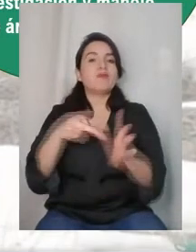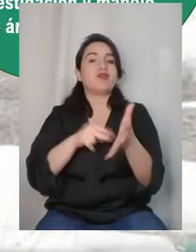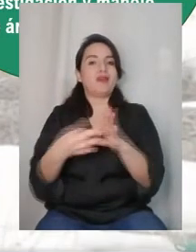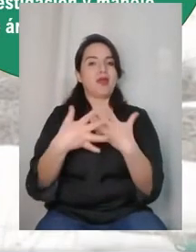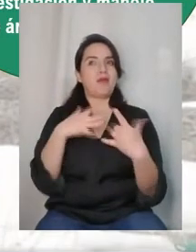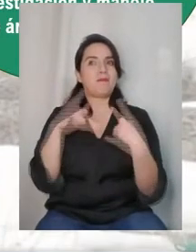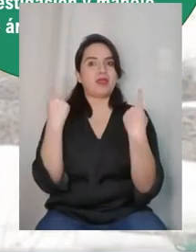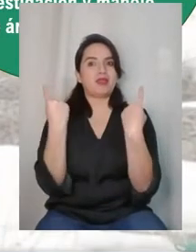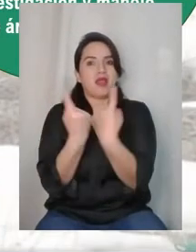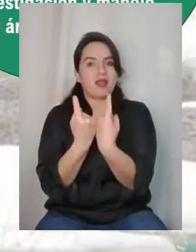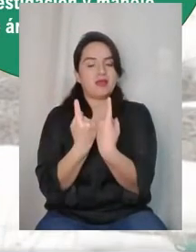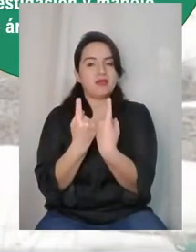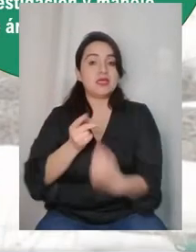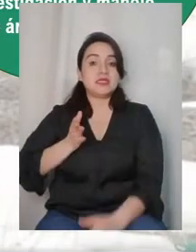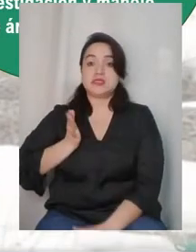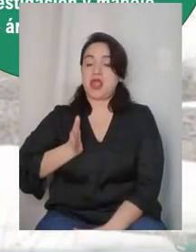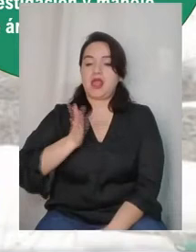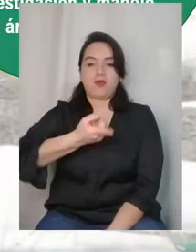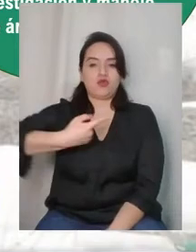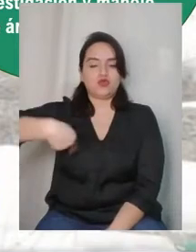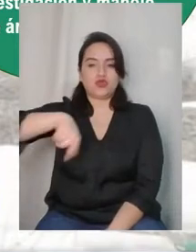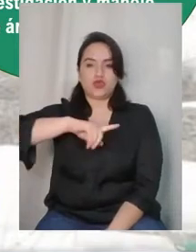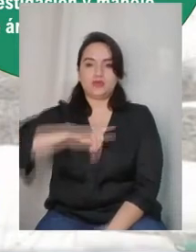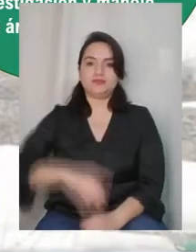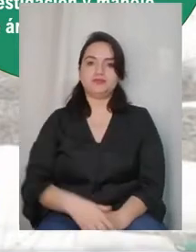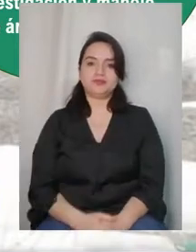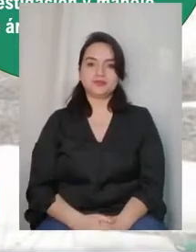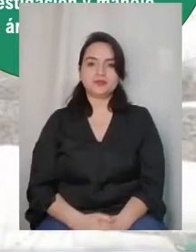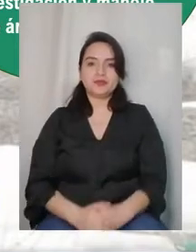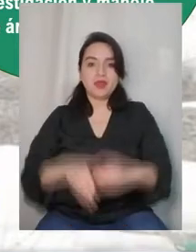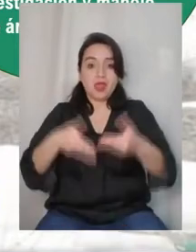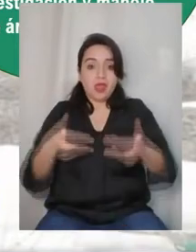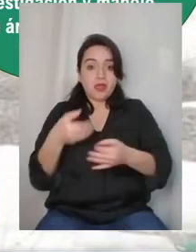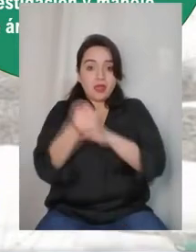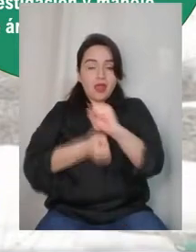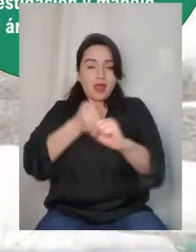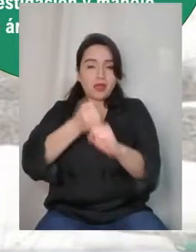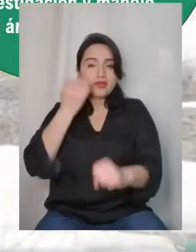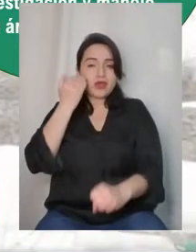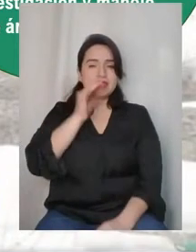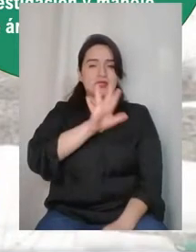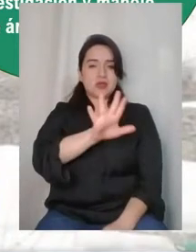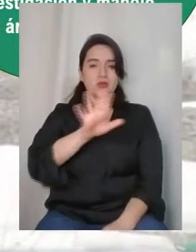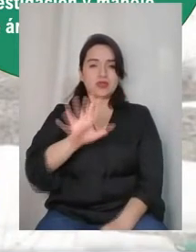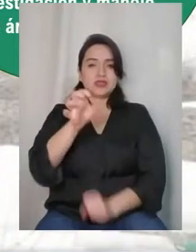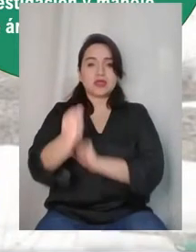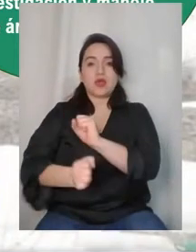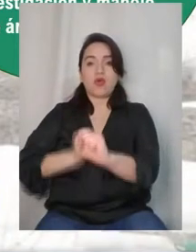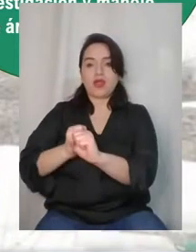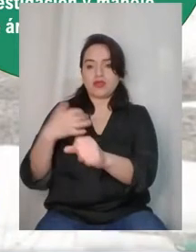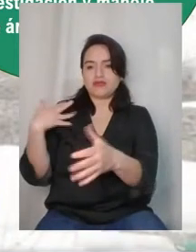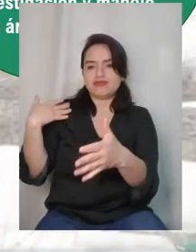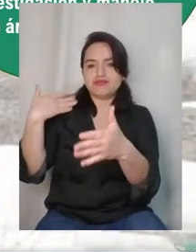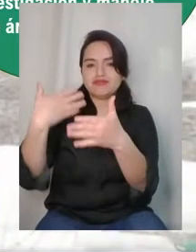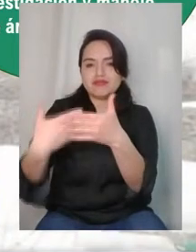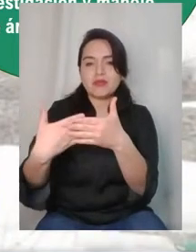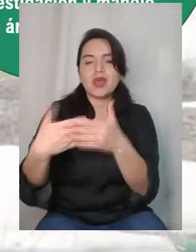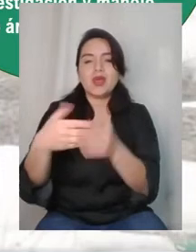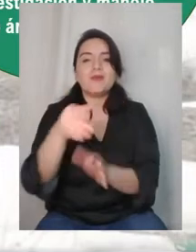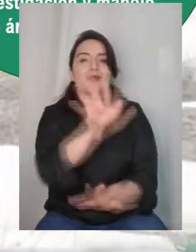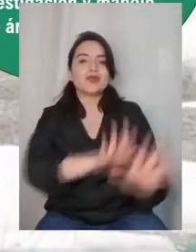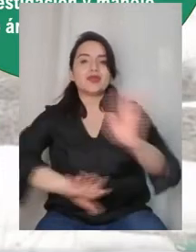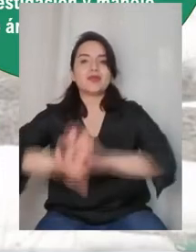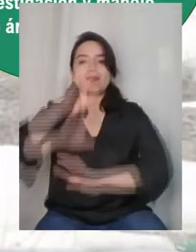siendo. Este año, con casi 55 años de trayectoria, salvaguardando el patrimonio medioambiental de